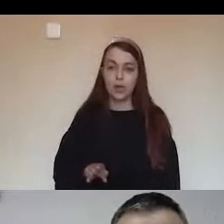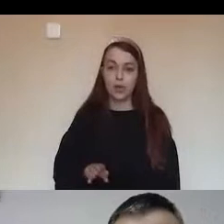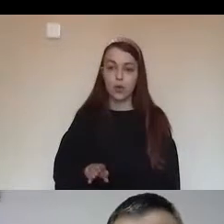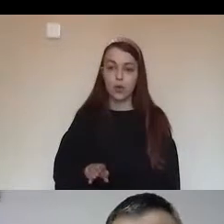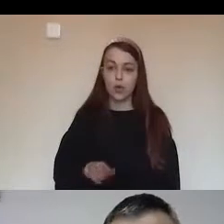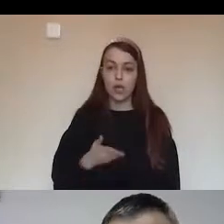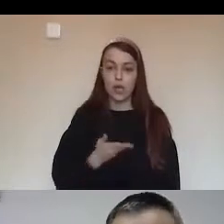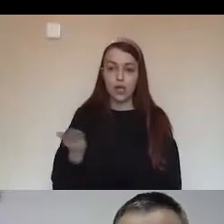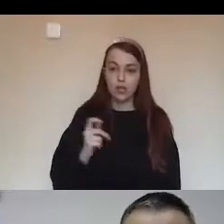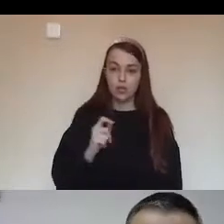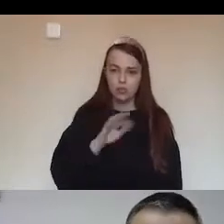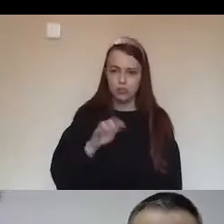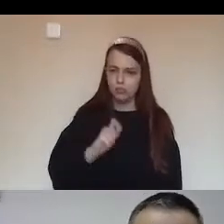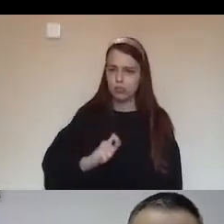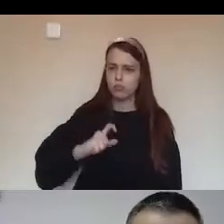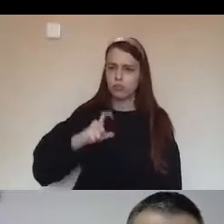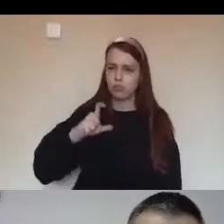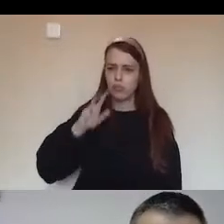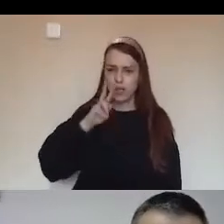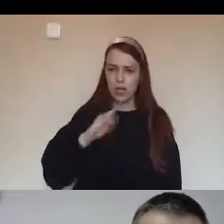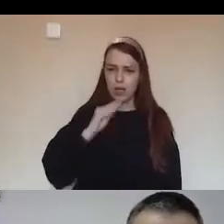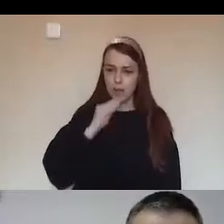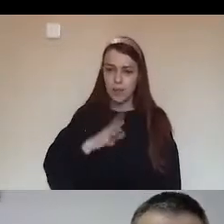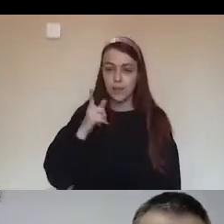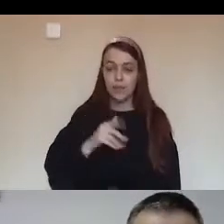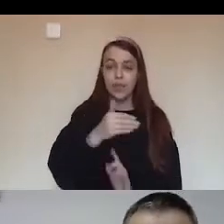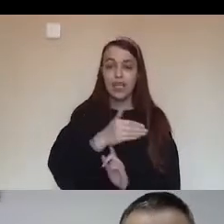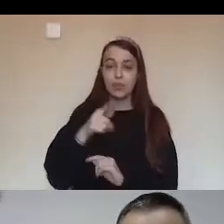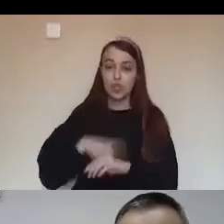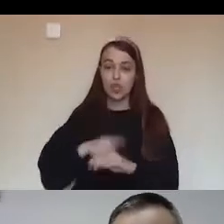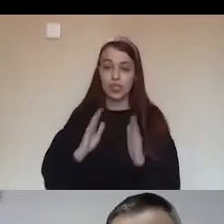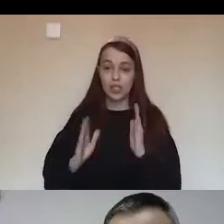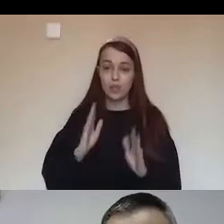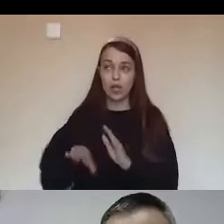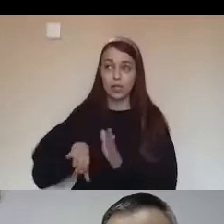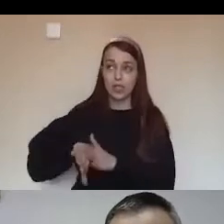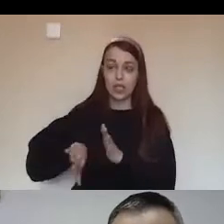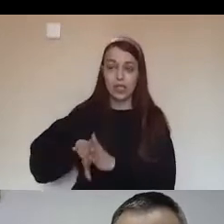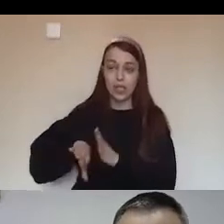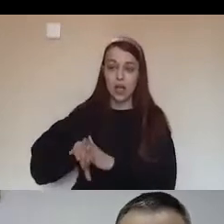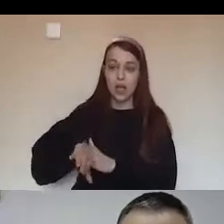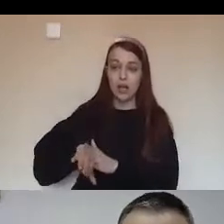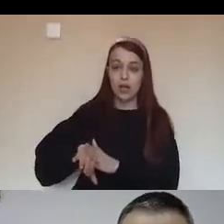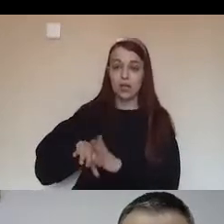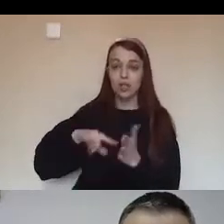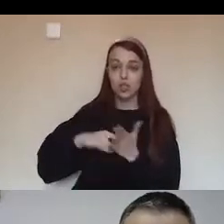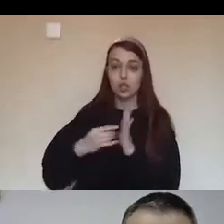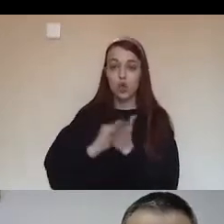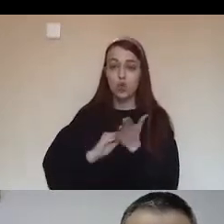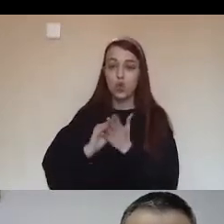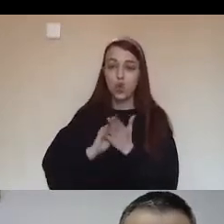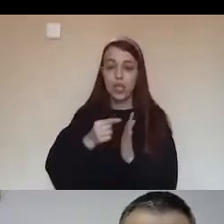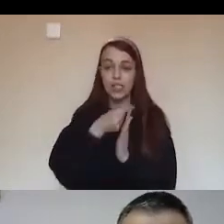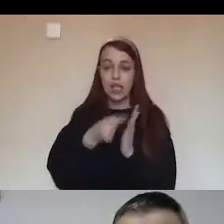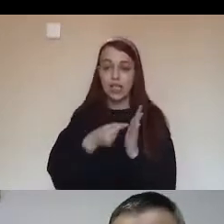macrotipo que se lee muy bien. Exposiciones temporales también. A la derecha vemos pues cómo algunas soluciones de diseño universal pueden ser